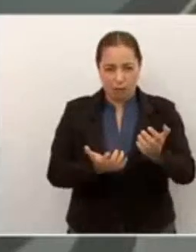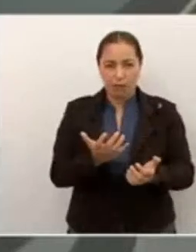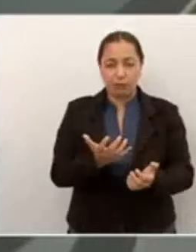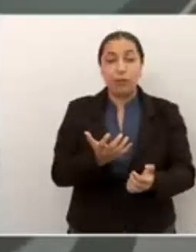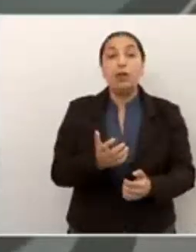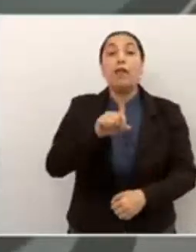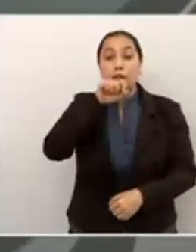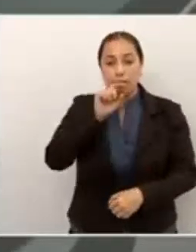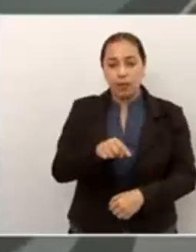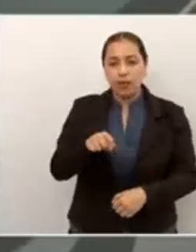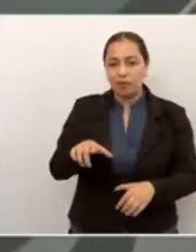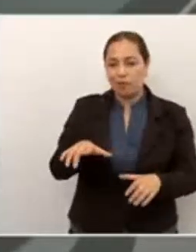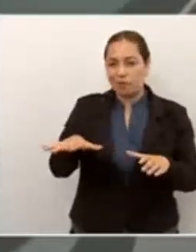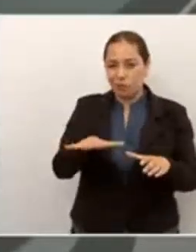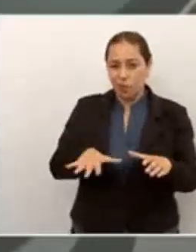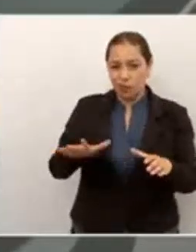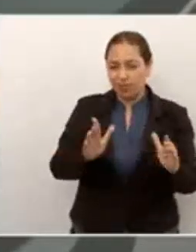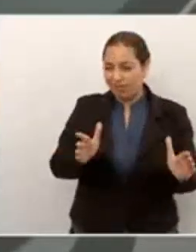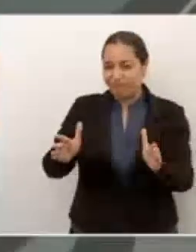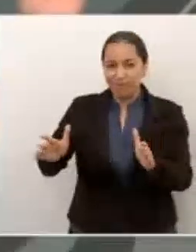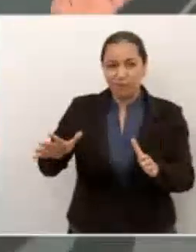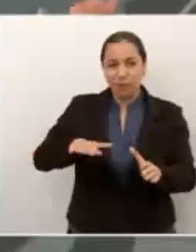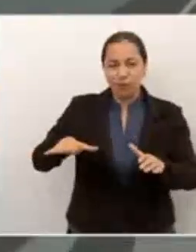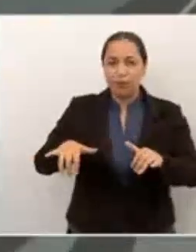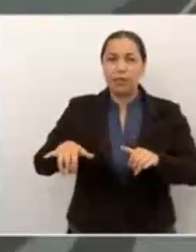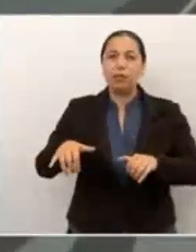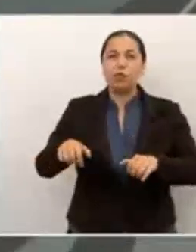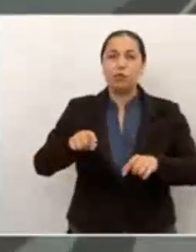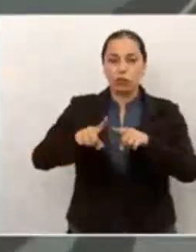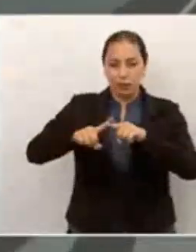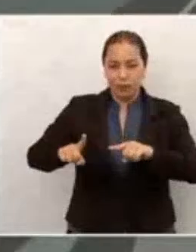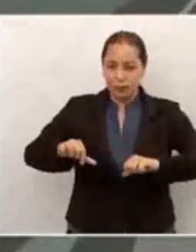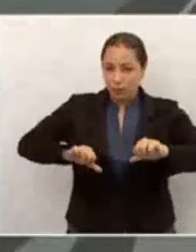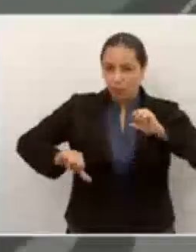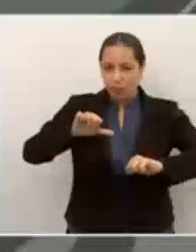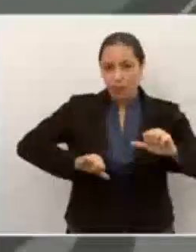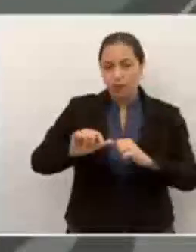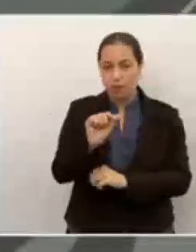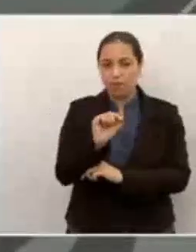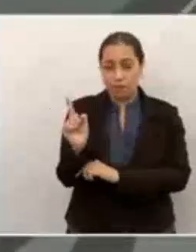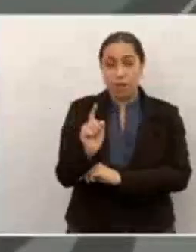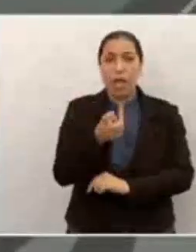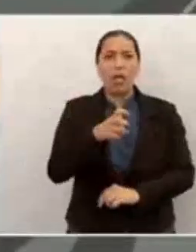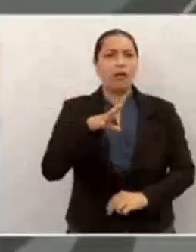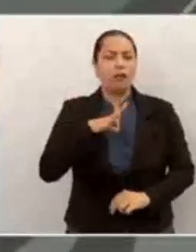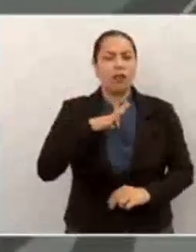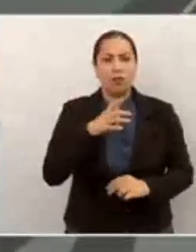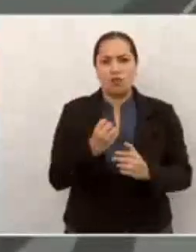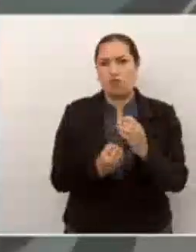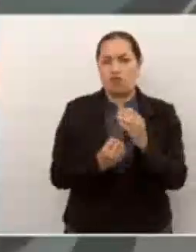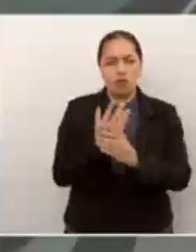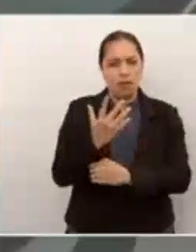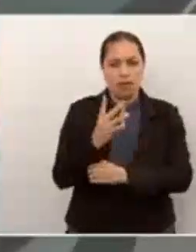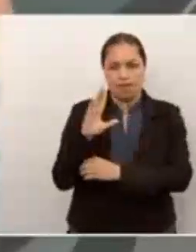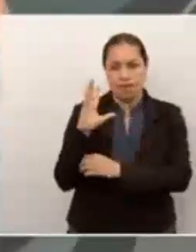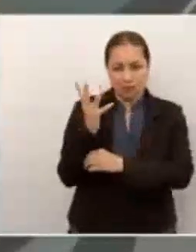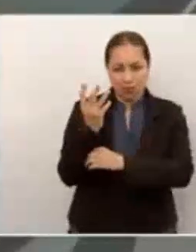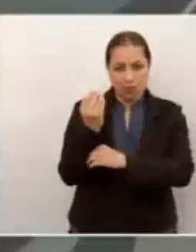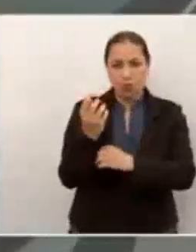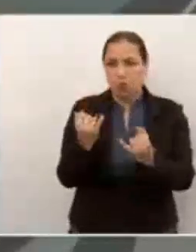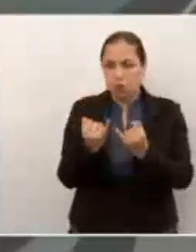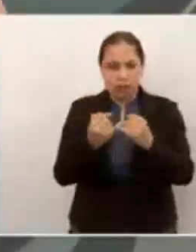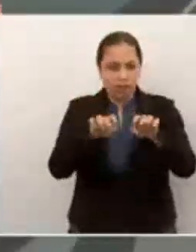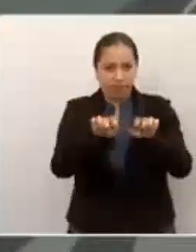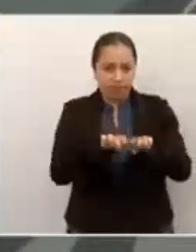especializados. Tienen la última tecnología, el último equipo, pero sobre todo tienen a las